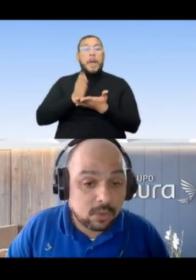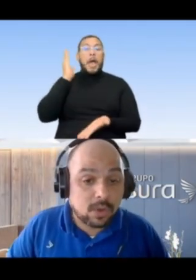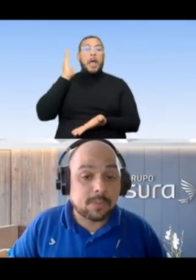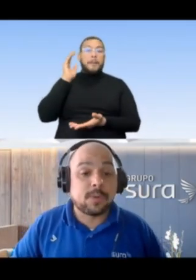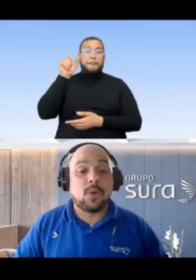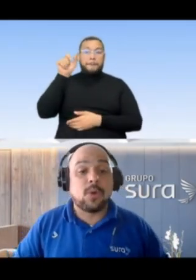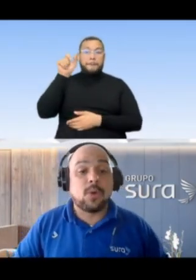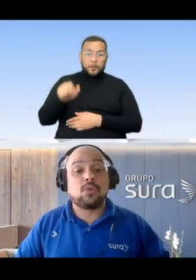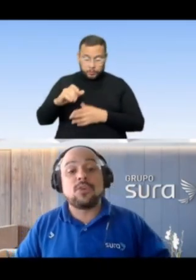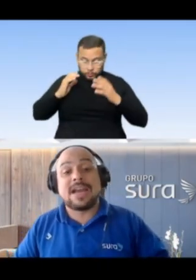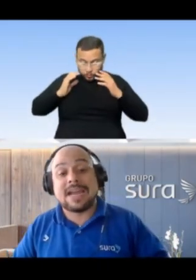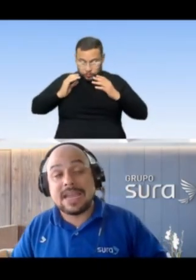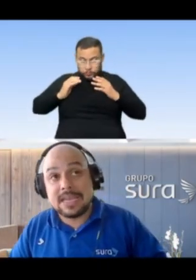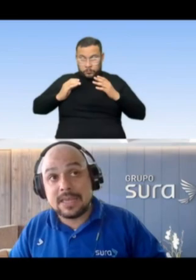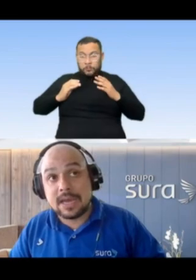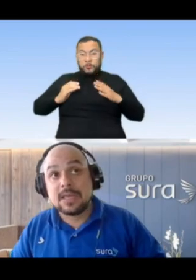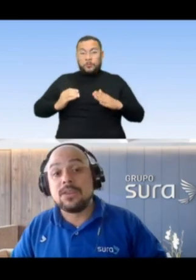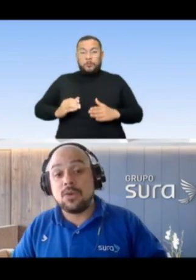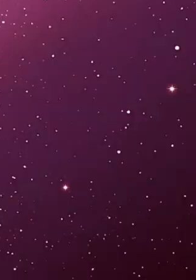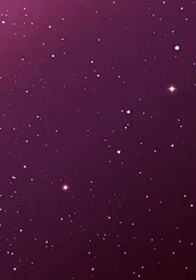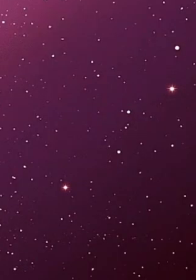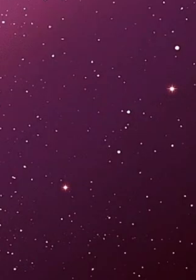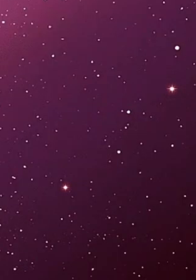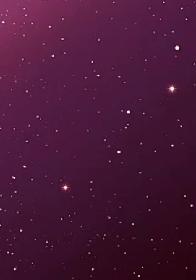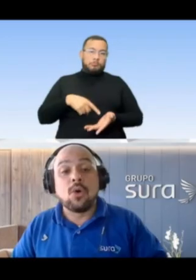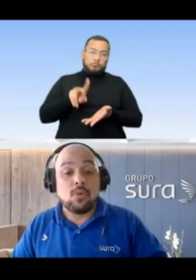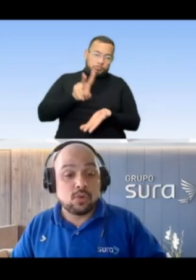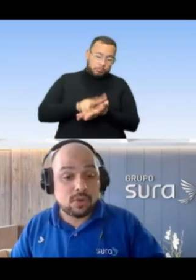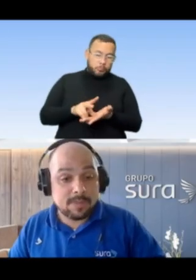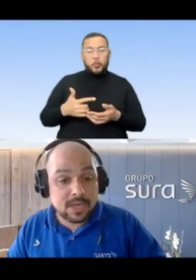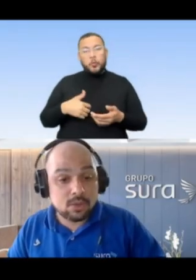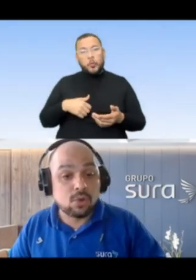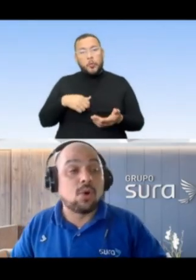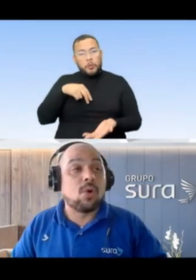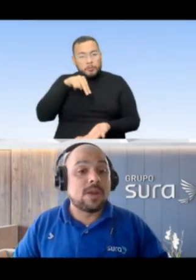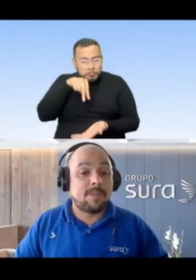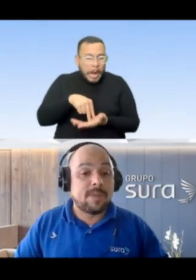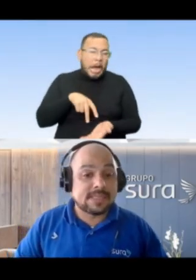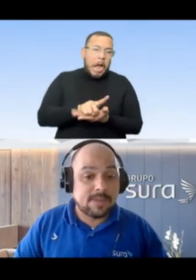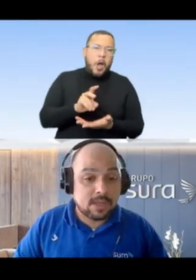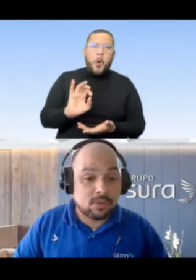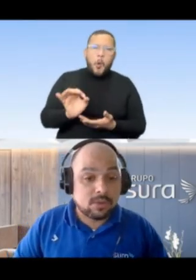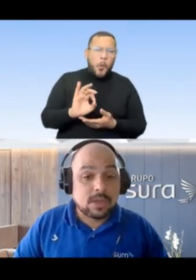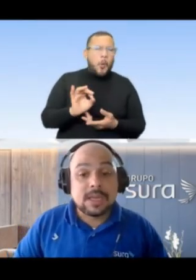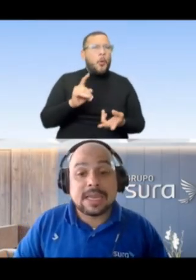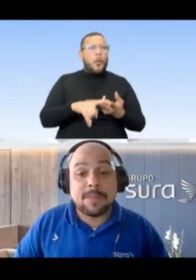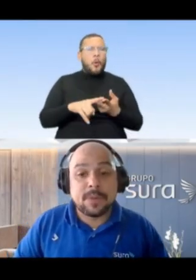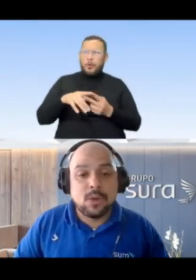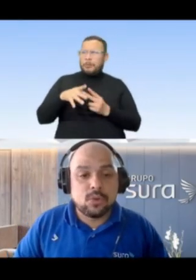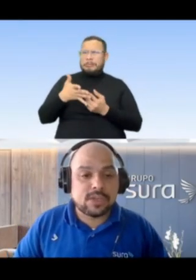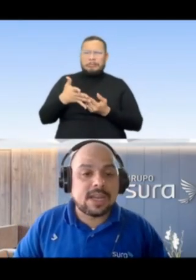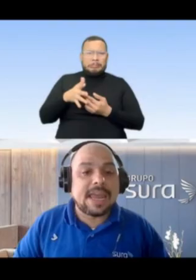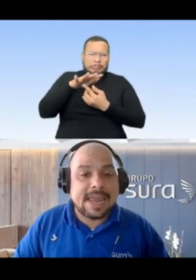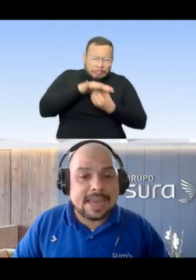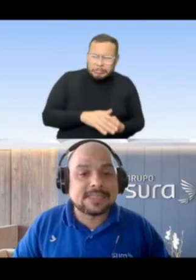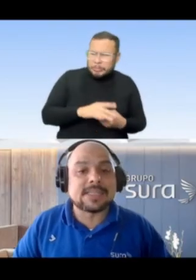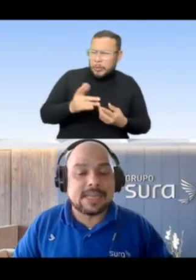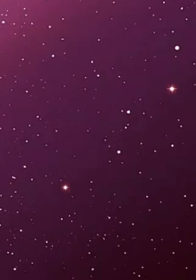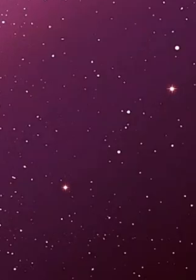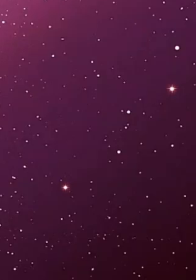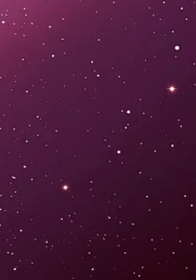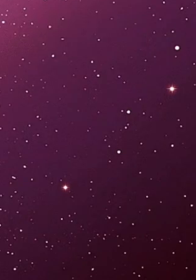daño físico al cuerpo producto de una caída, de un golpe o un rodamiento o un aplastamiento, que